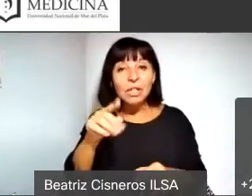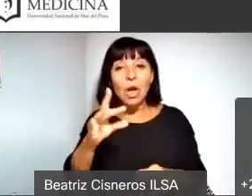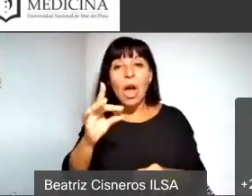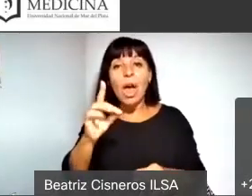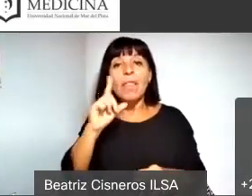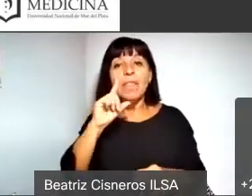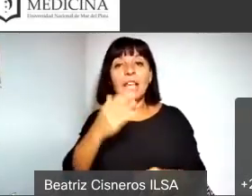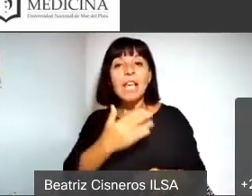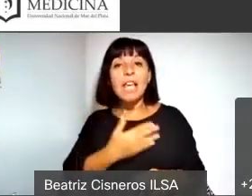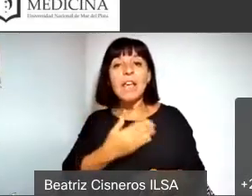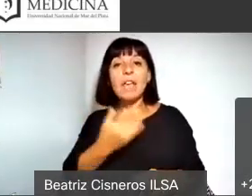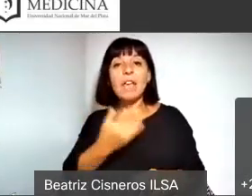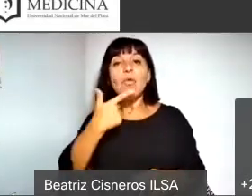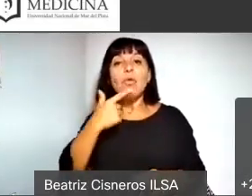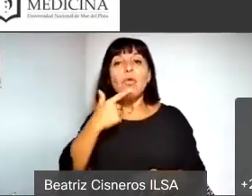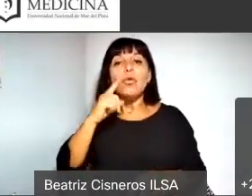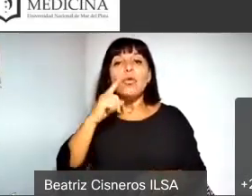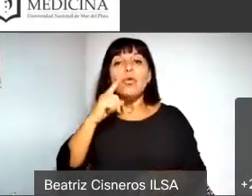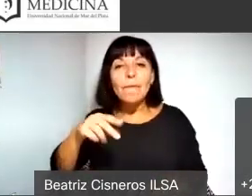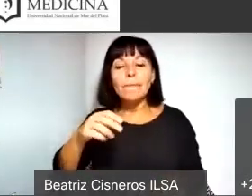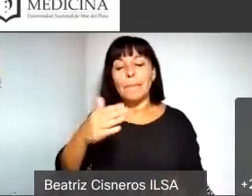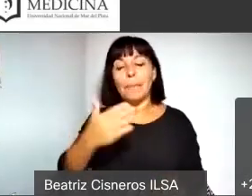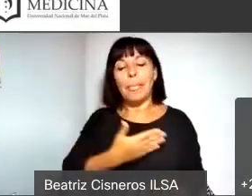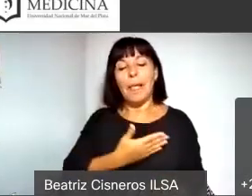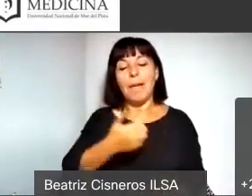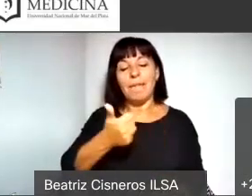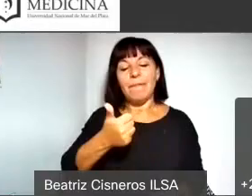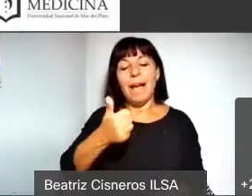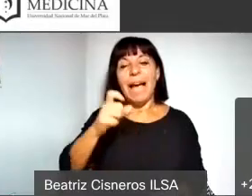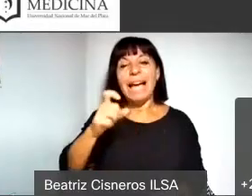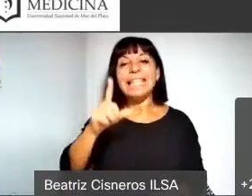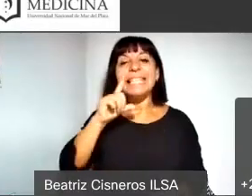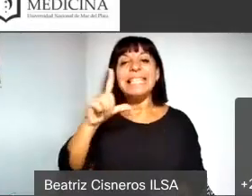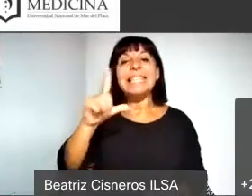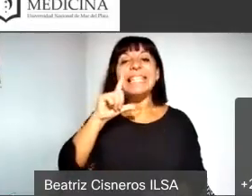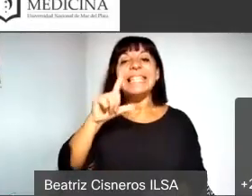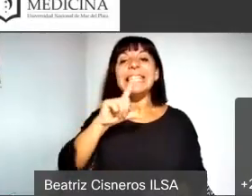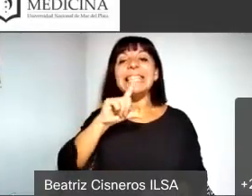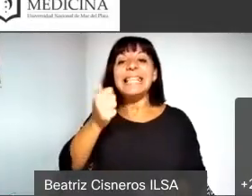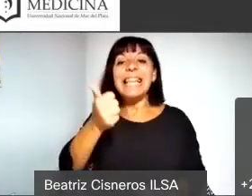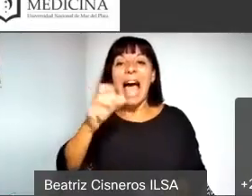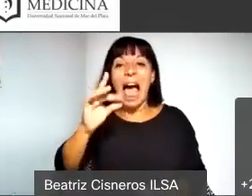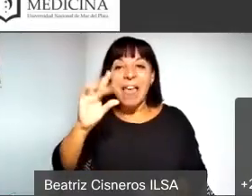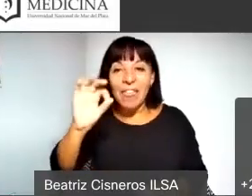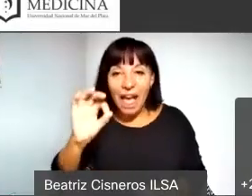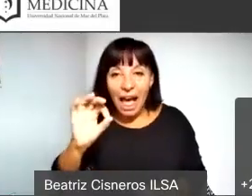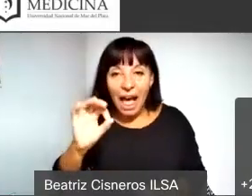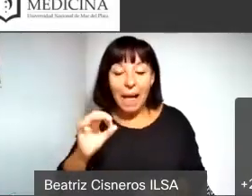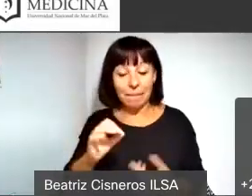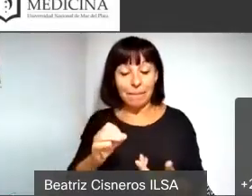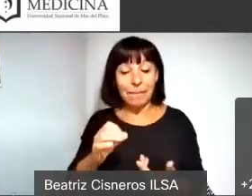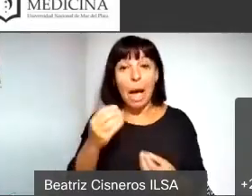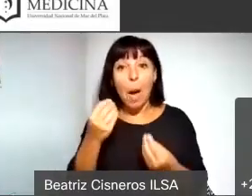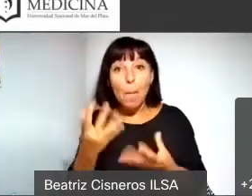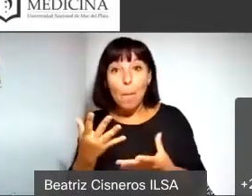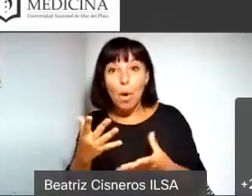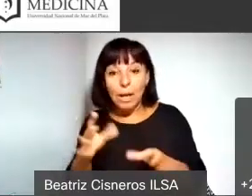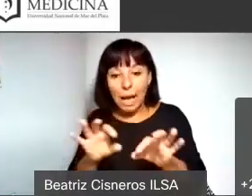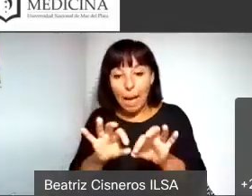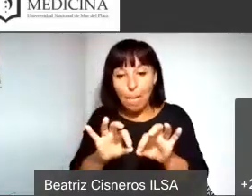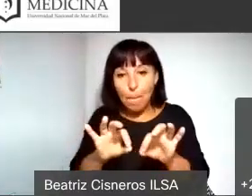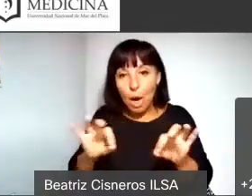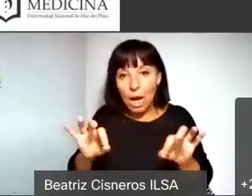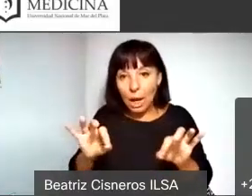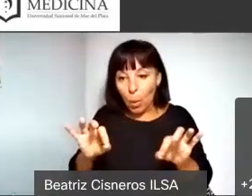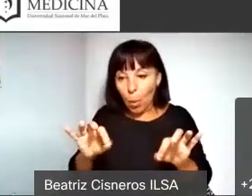difusión simple, es difusión facilitada. ¿Por qué? Porque implica una molécula mediadora, que en este caso es una proteína